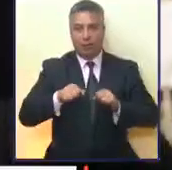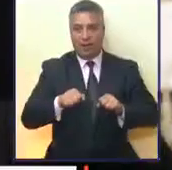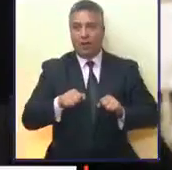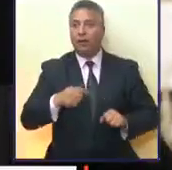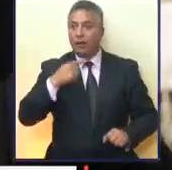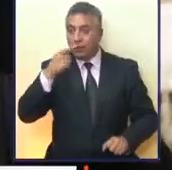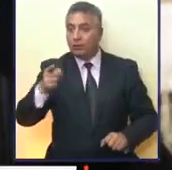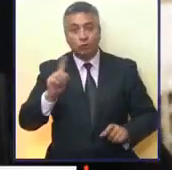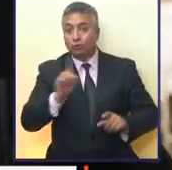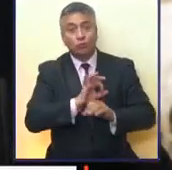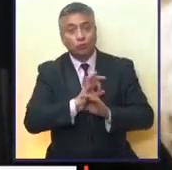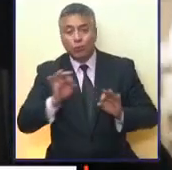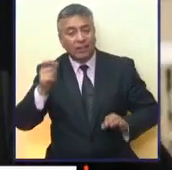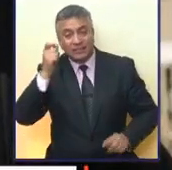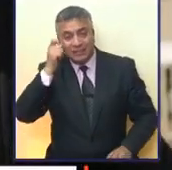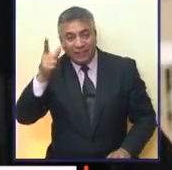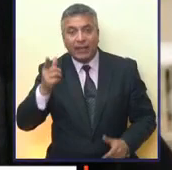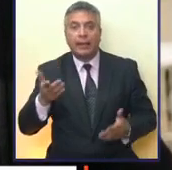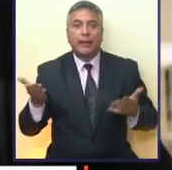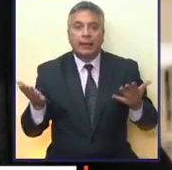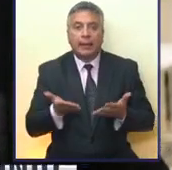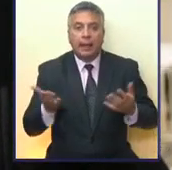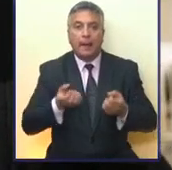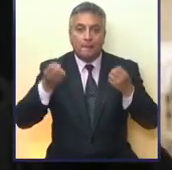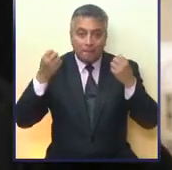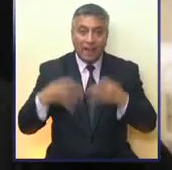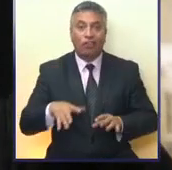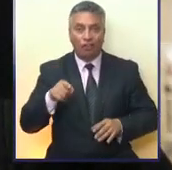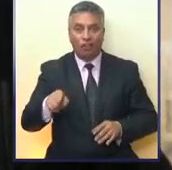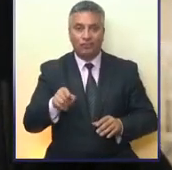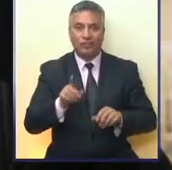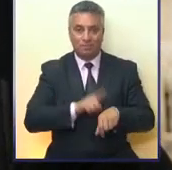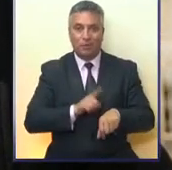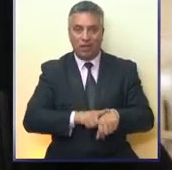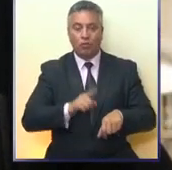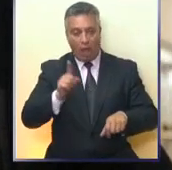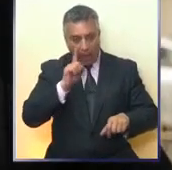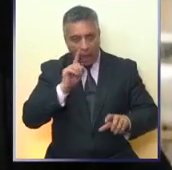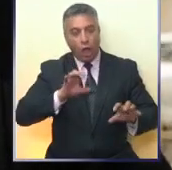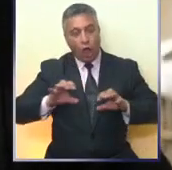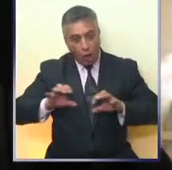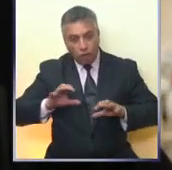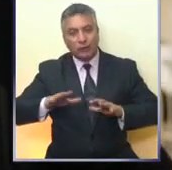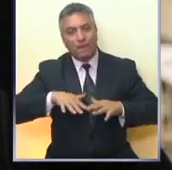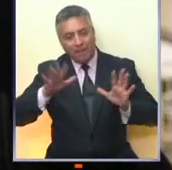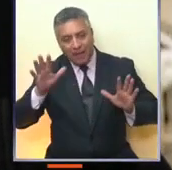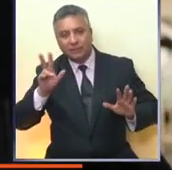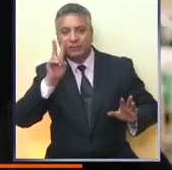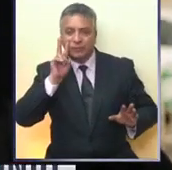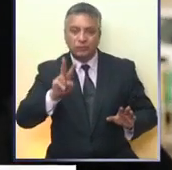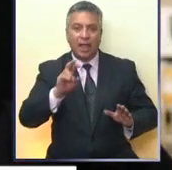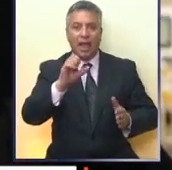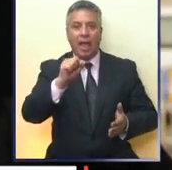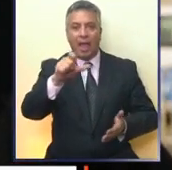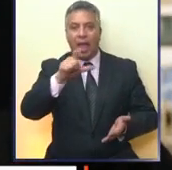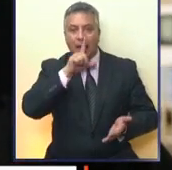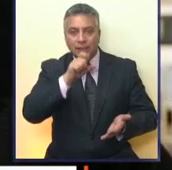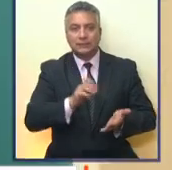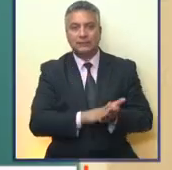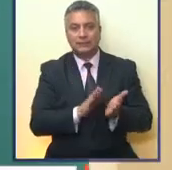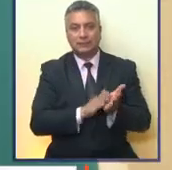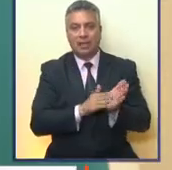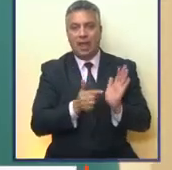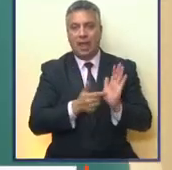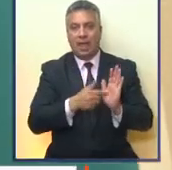que nunca se podrá saber exactamente qué es lo que se perdió en esa ocasión. Hay cosas más visibles como el acta de la